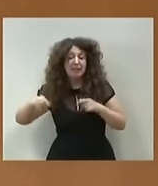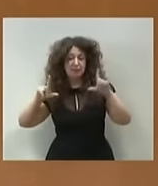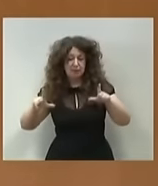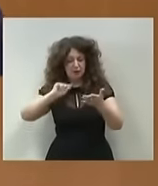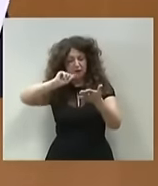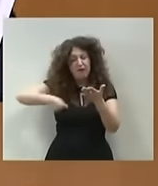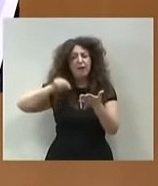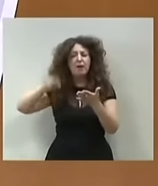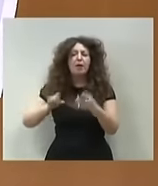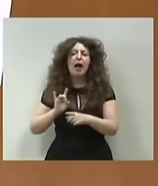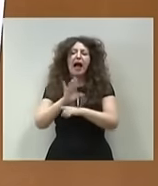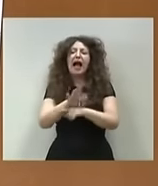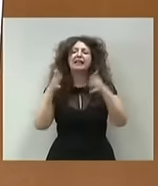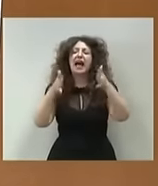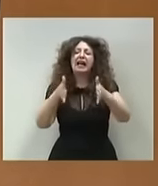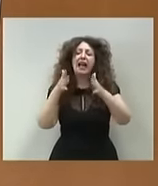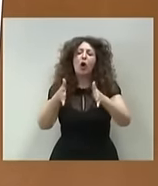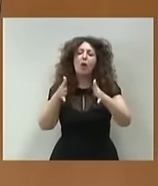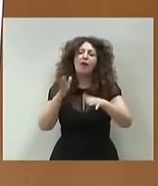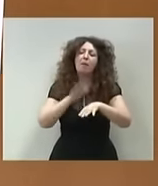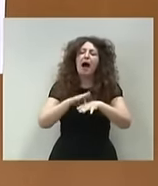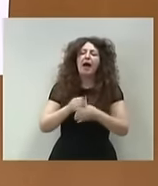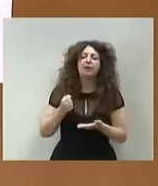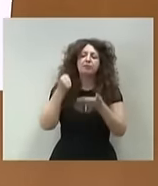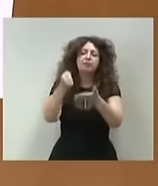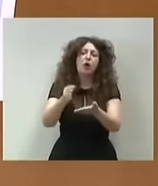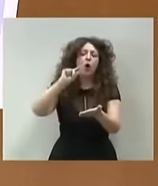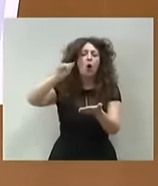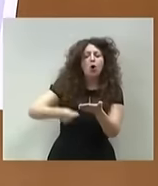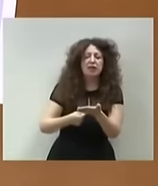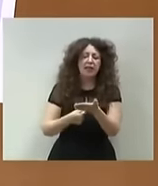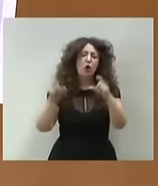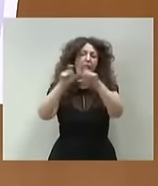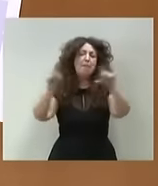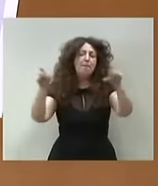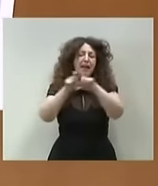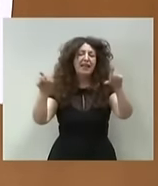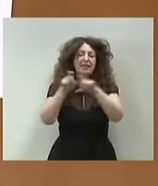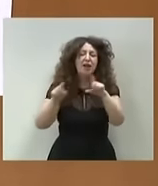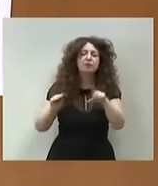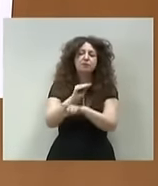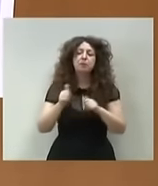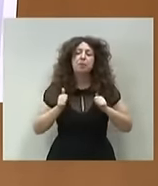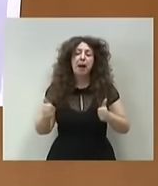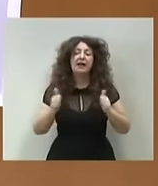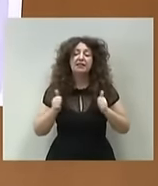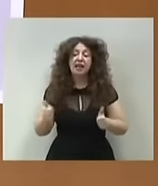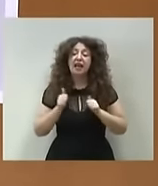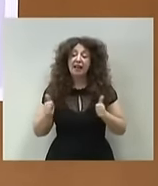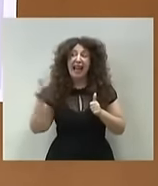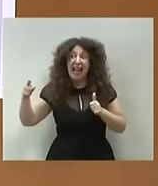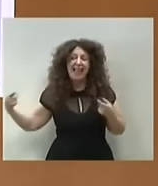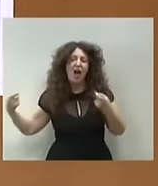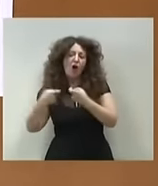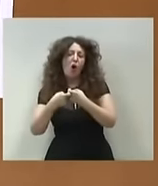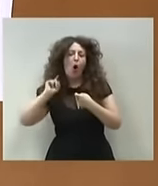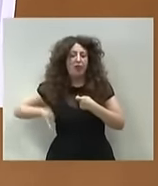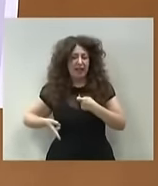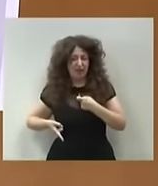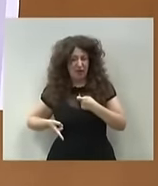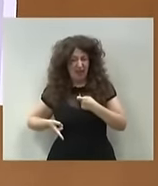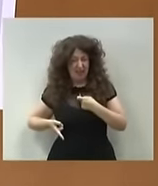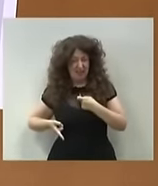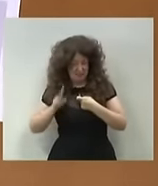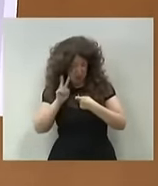de recomendación para que se le adjudiquen 2 contratos a una empresa que está financiando el máster en el que es codirectora? ¿Le